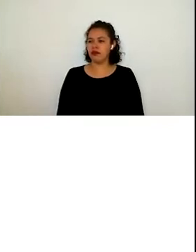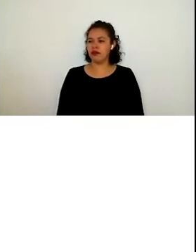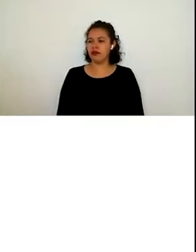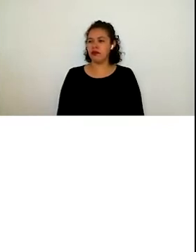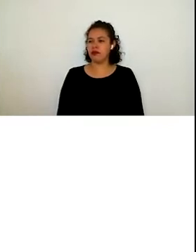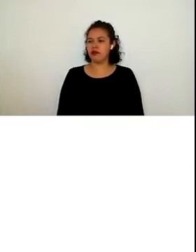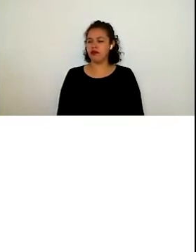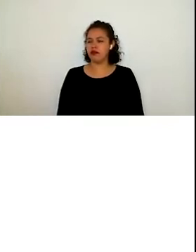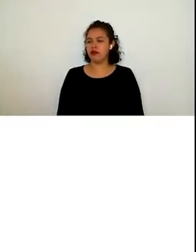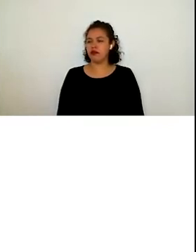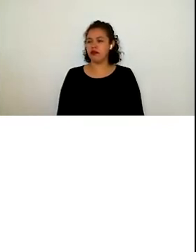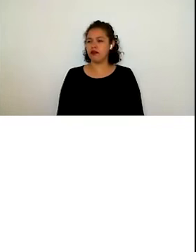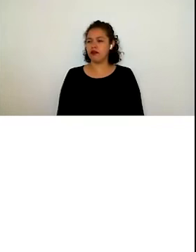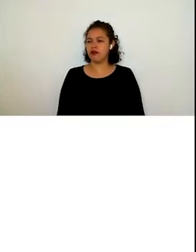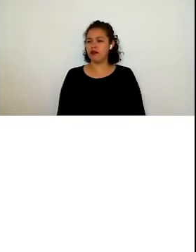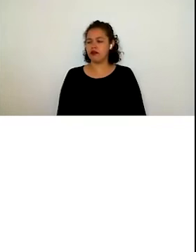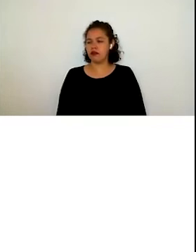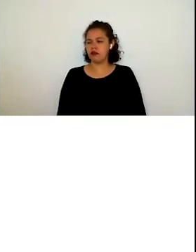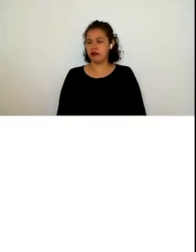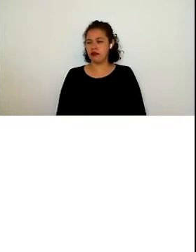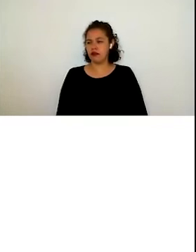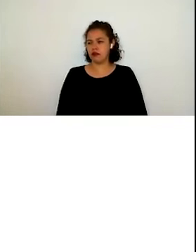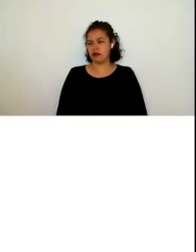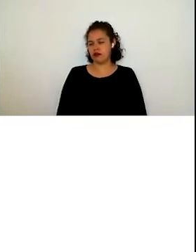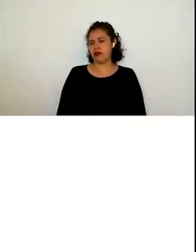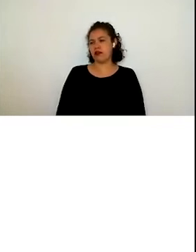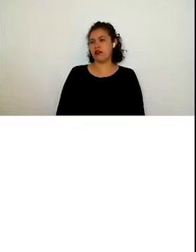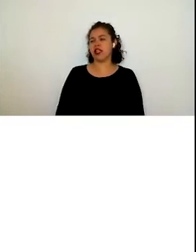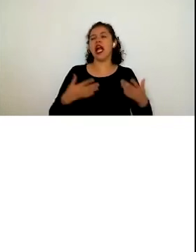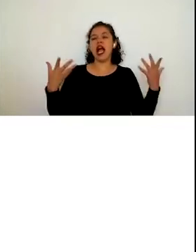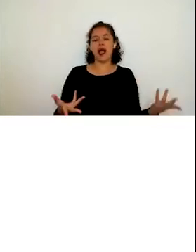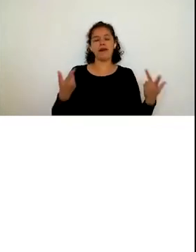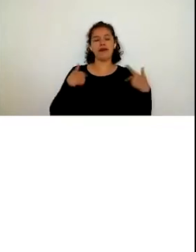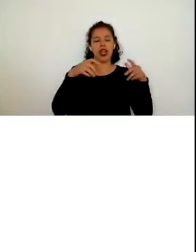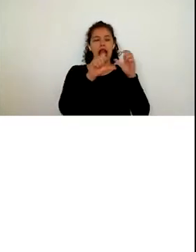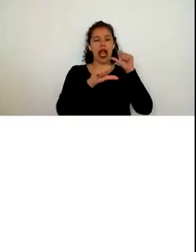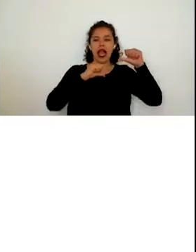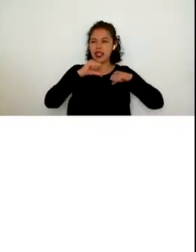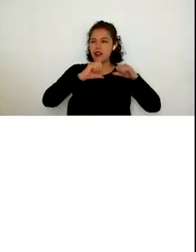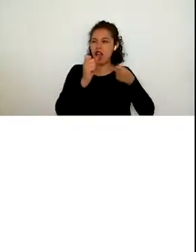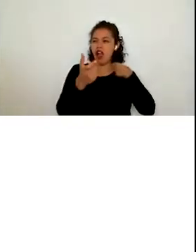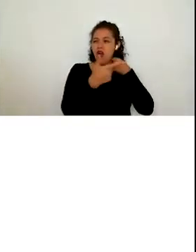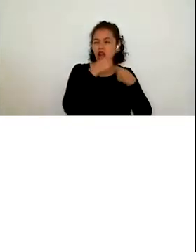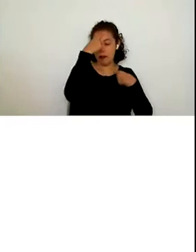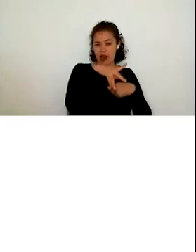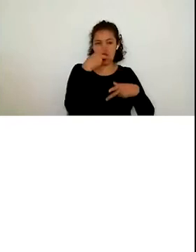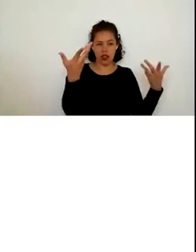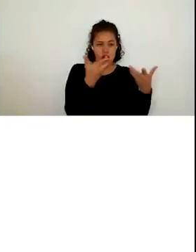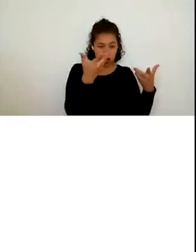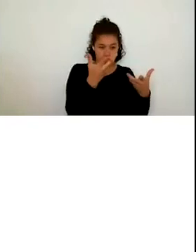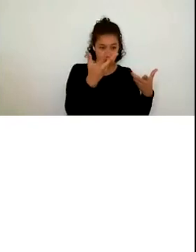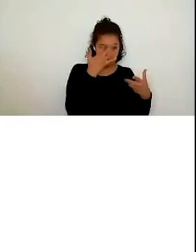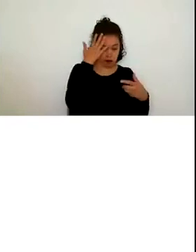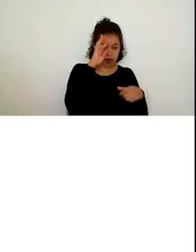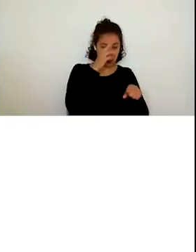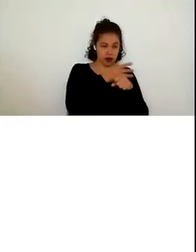resulte en algún beneficio para alguno de sus parientes, llámese cónyuge o hermano, primo, padre,